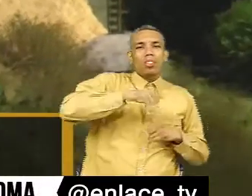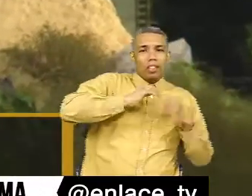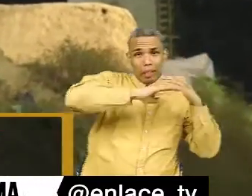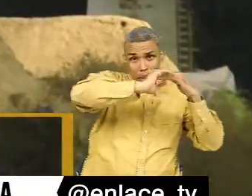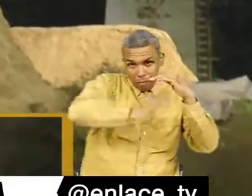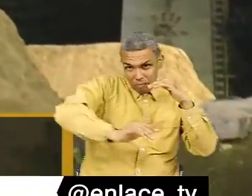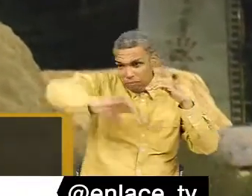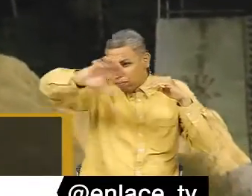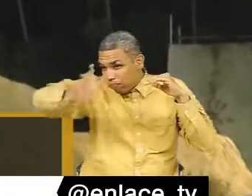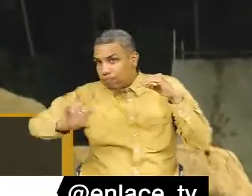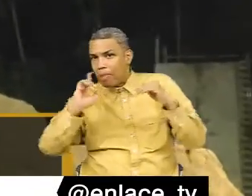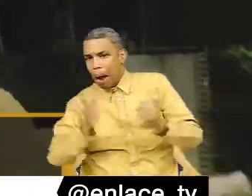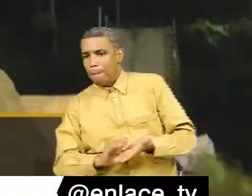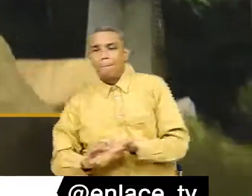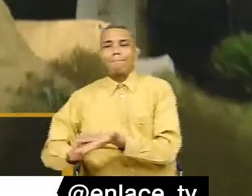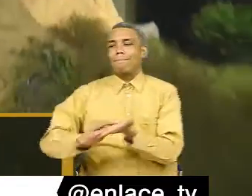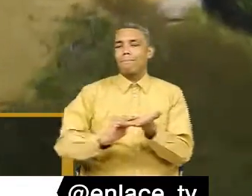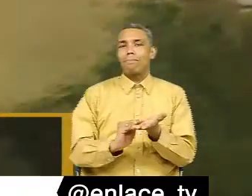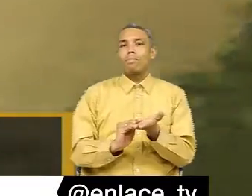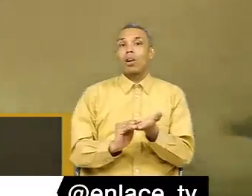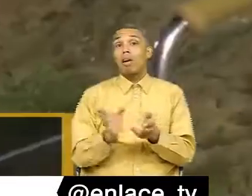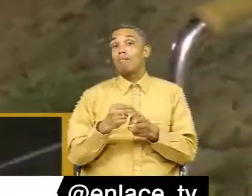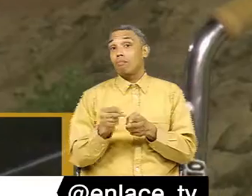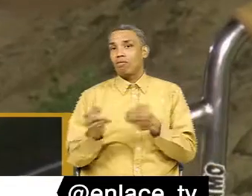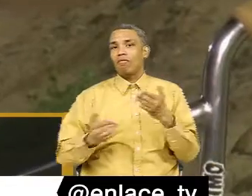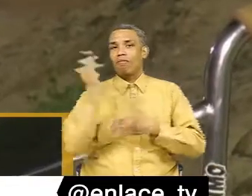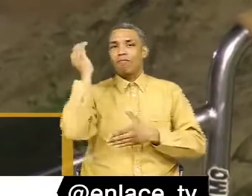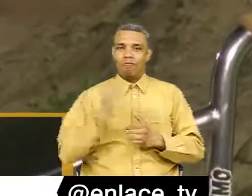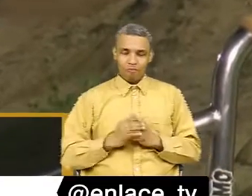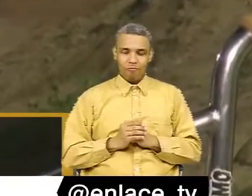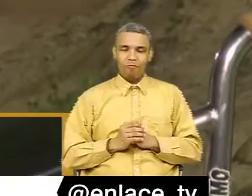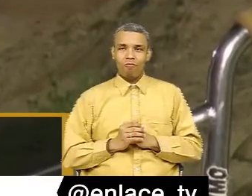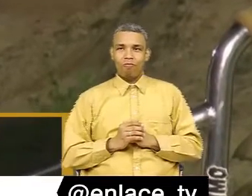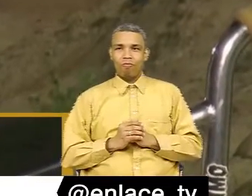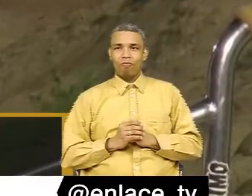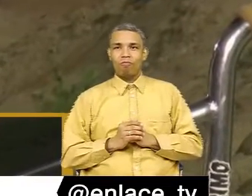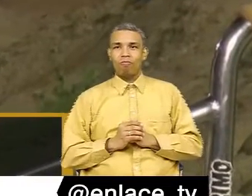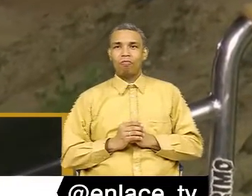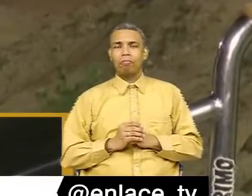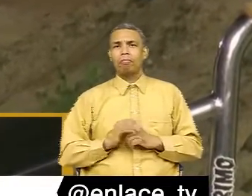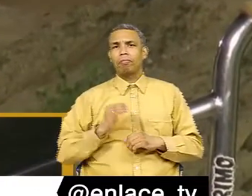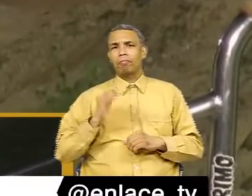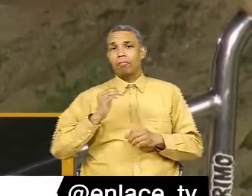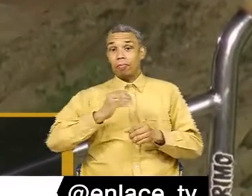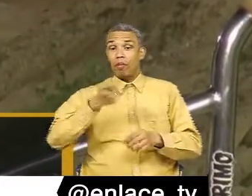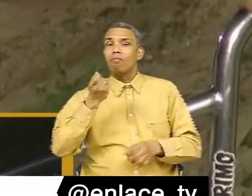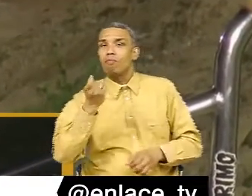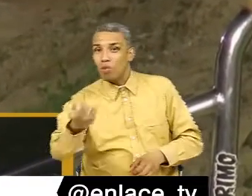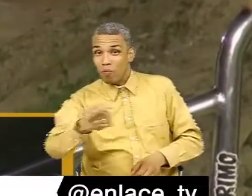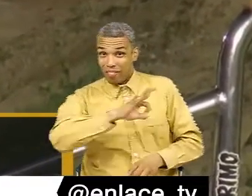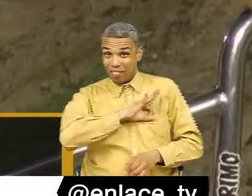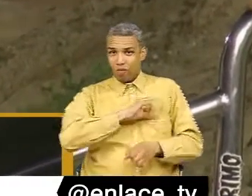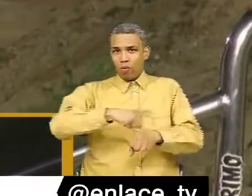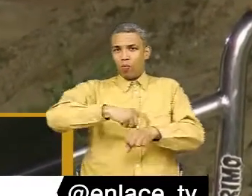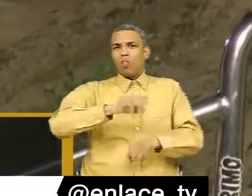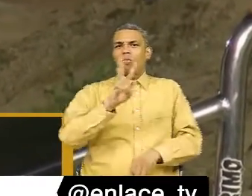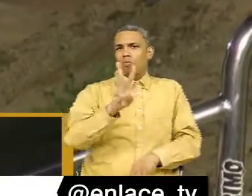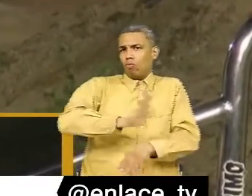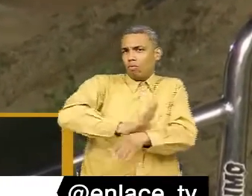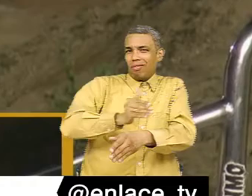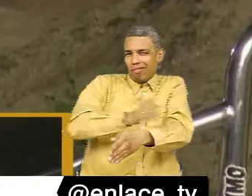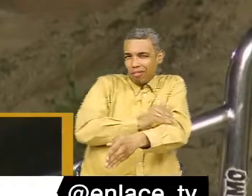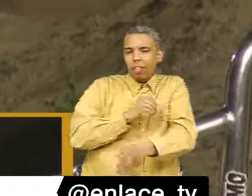año, a realizarse en el barrio El Campín de la Comuna 7. Bueno, la invitación se extiende desde el sábado a las 3 de la tarde. Vamos a estar desde 3 de la tarde hasta las